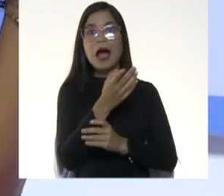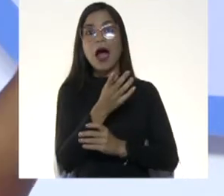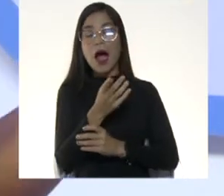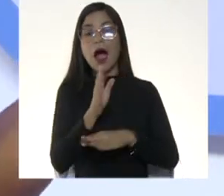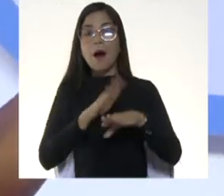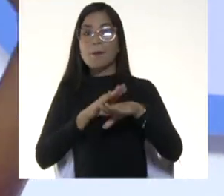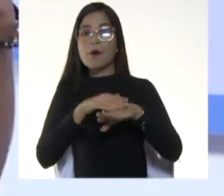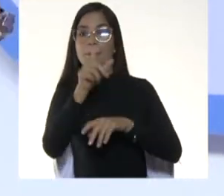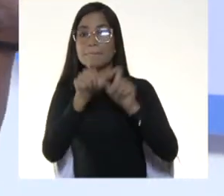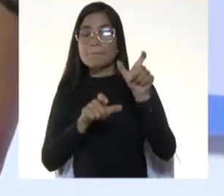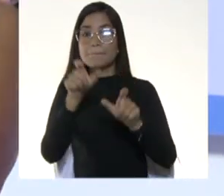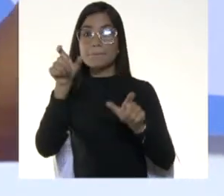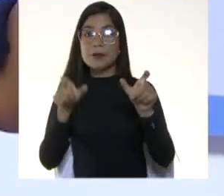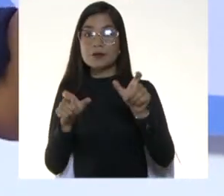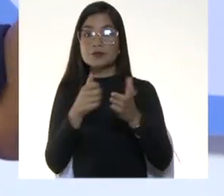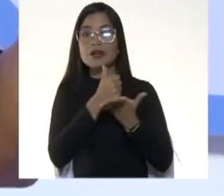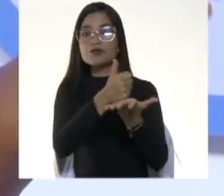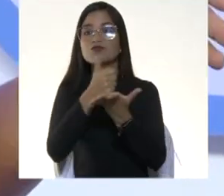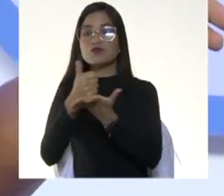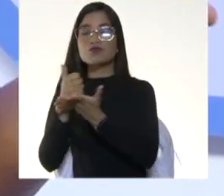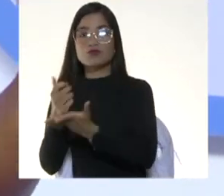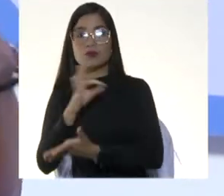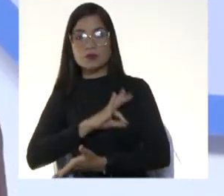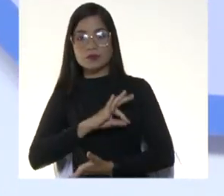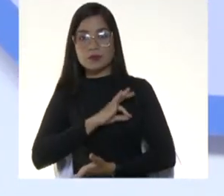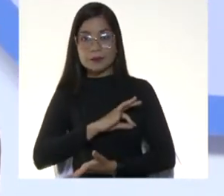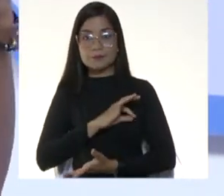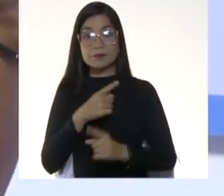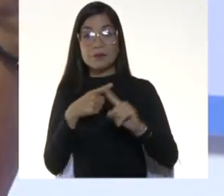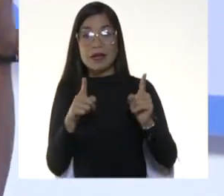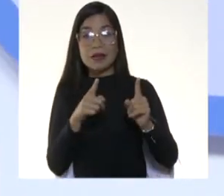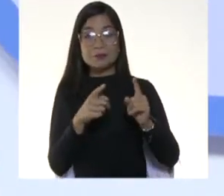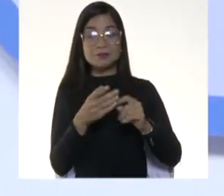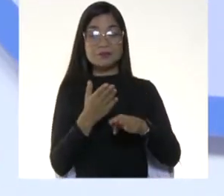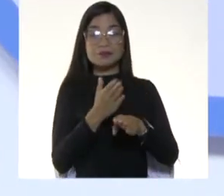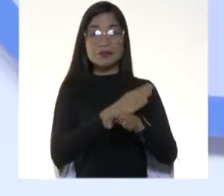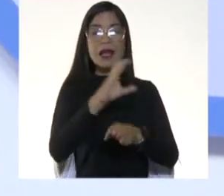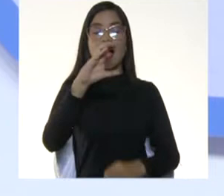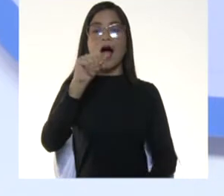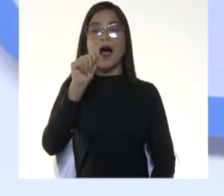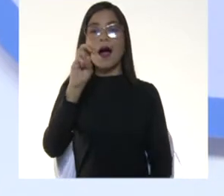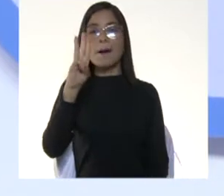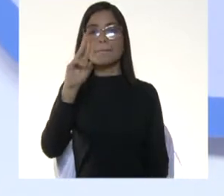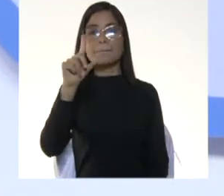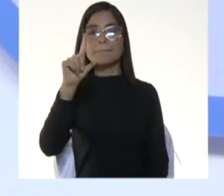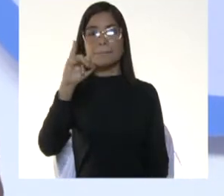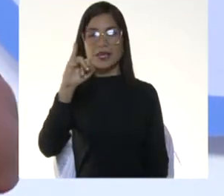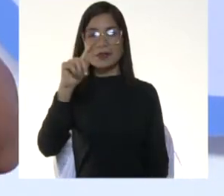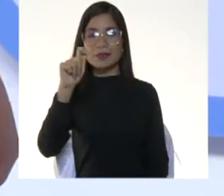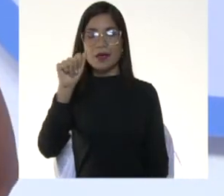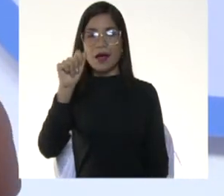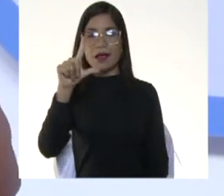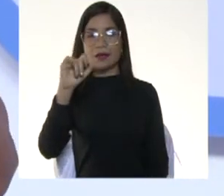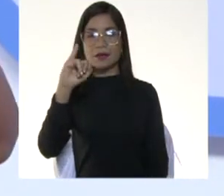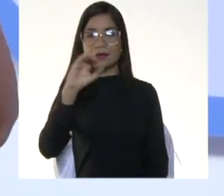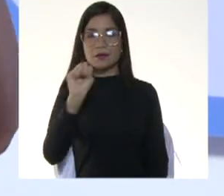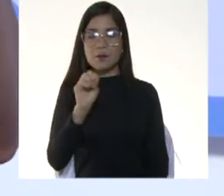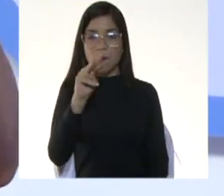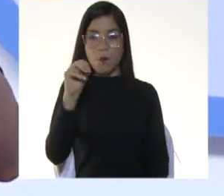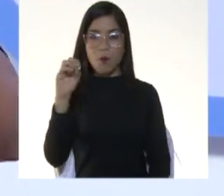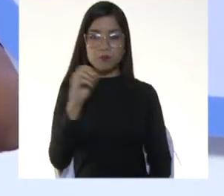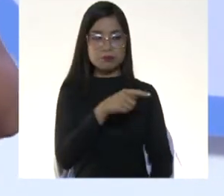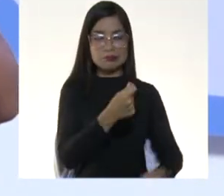mucho, el modelo capitalista nos alejó de ese proceso. Muchas veces el tema de la economía es tomado como elementos de fórmulas